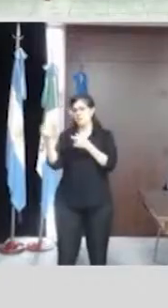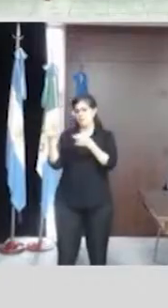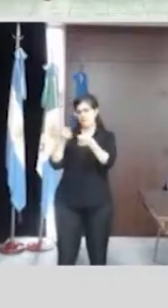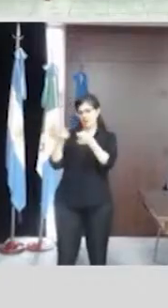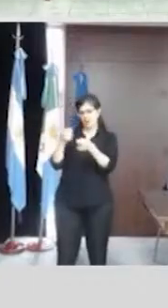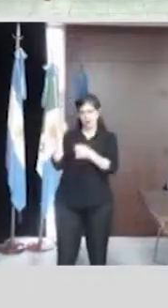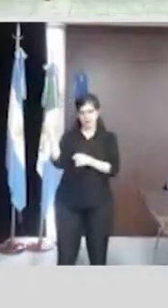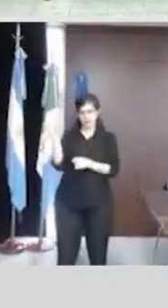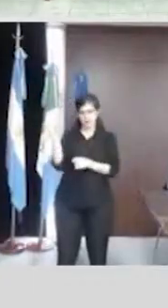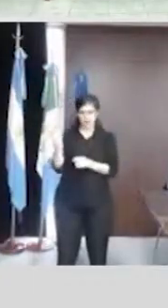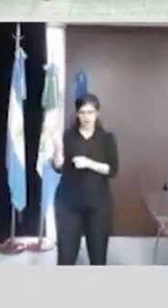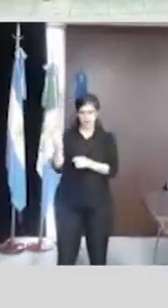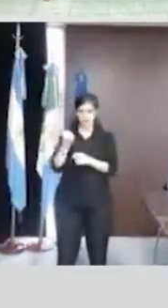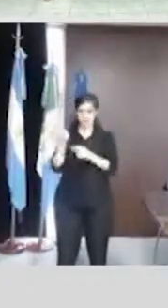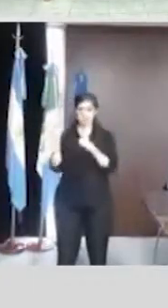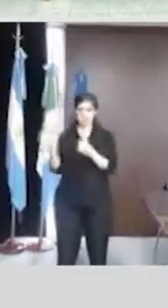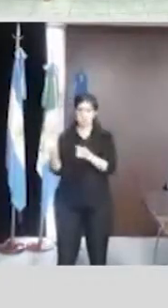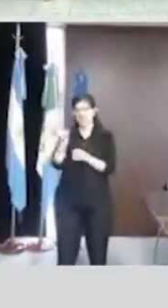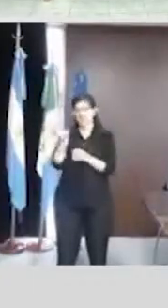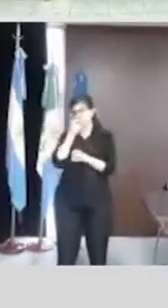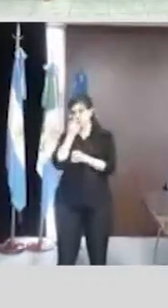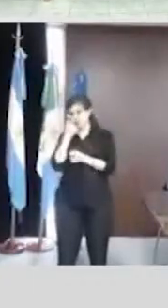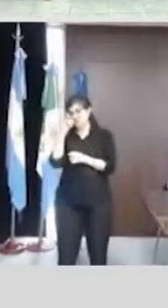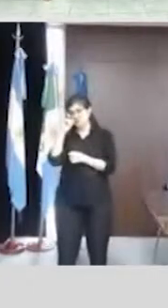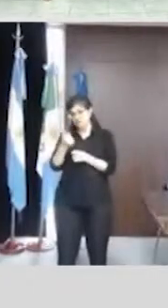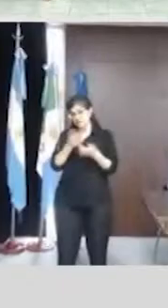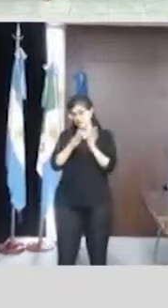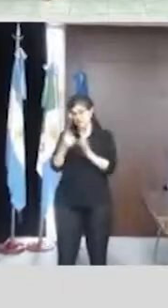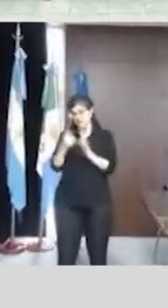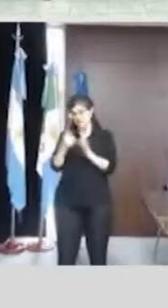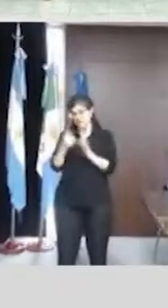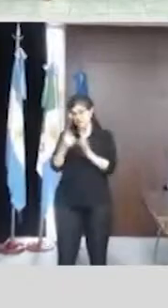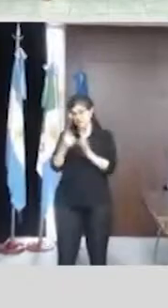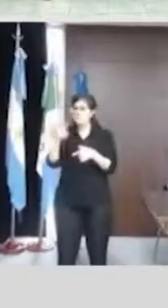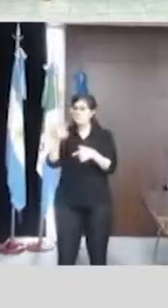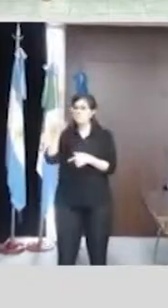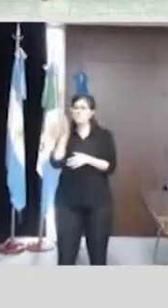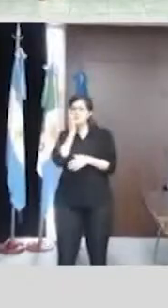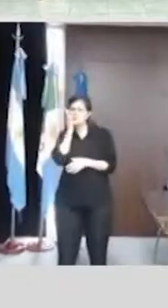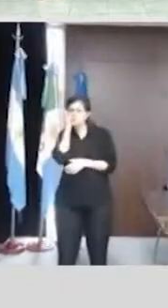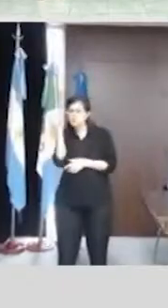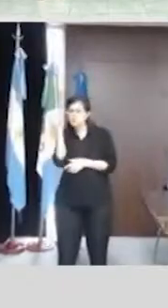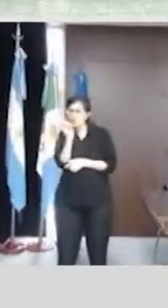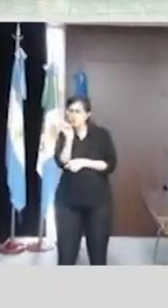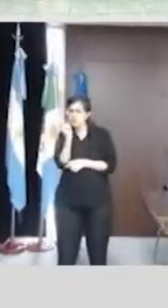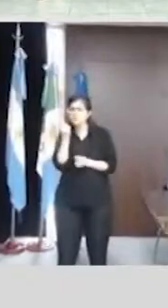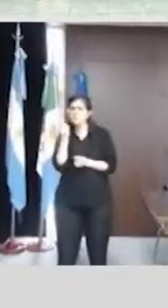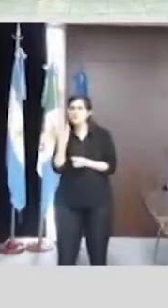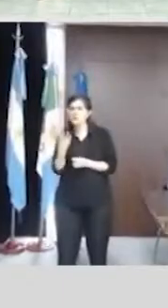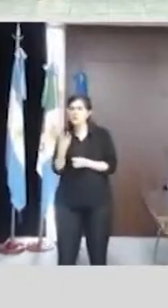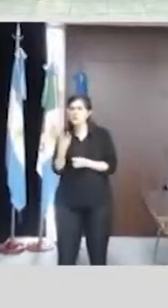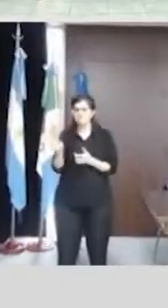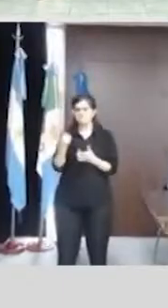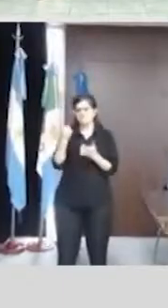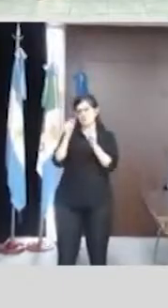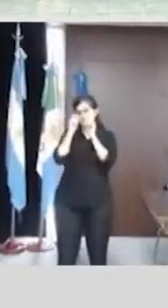síntoma con medicación, sino la causa del trastorno del sueño. A veces las personas mayores empiezan a no dormir bien porque empiezan